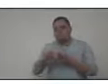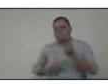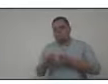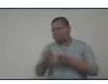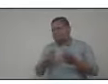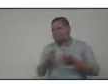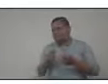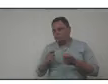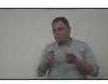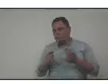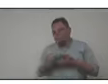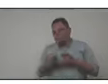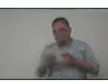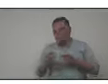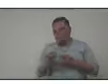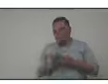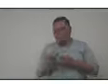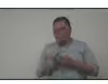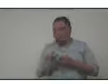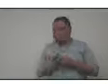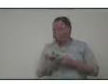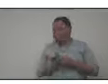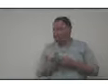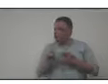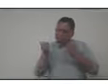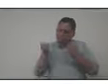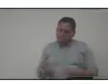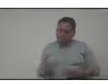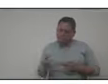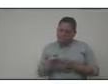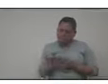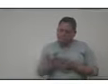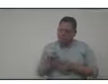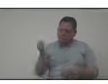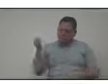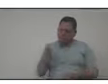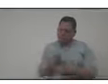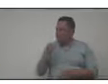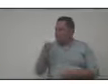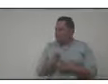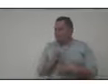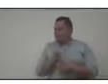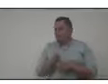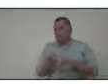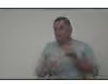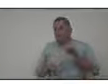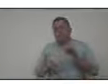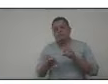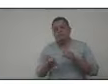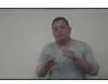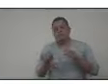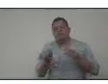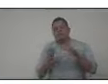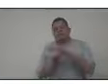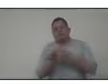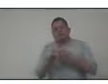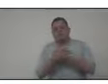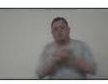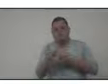pero el que realmente en este momento ha trabajado es riesgo en salud, en las